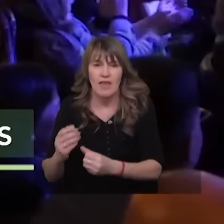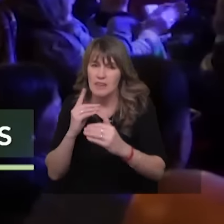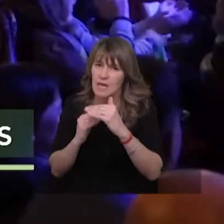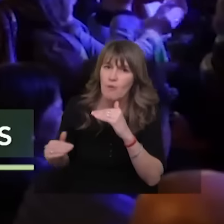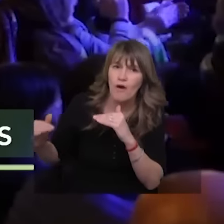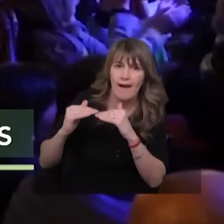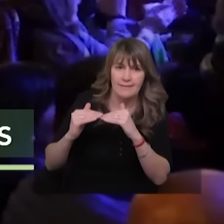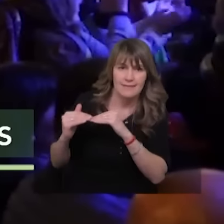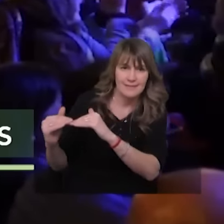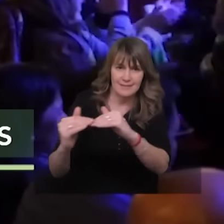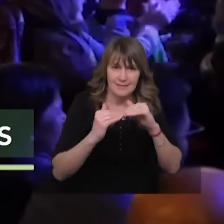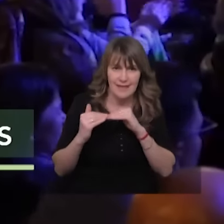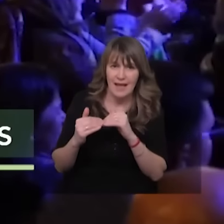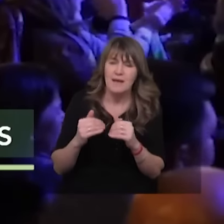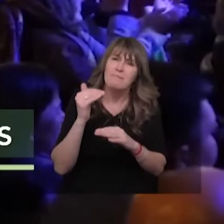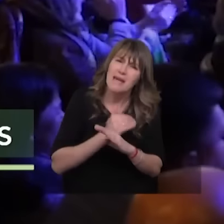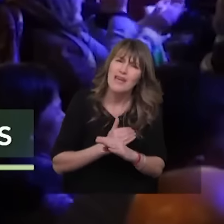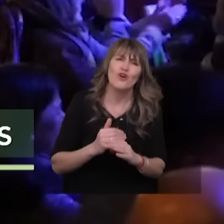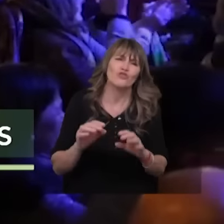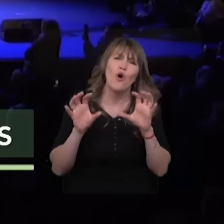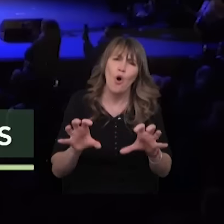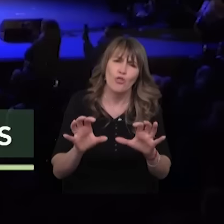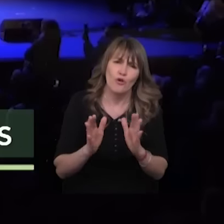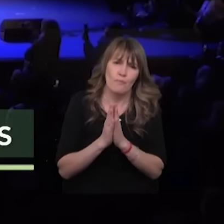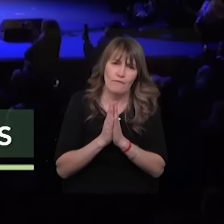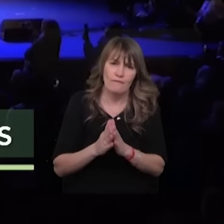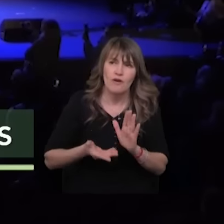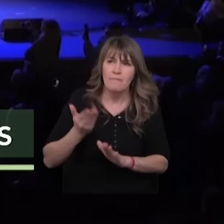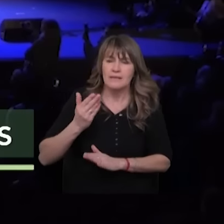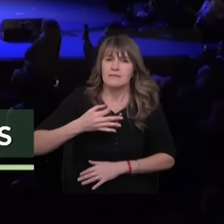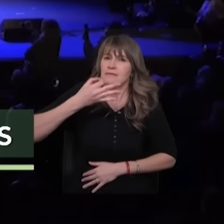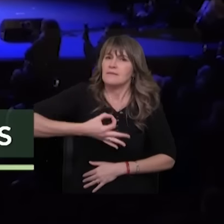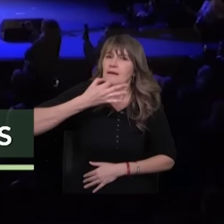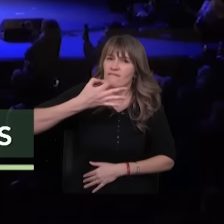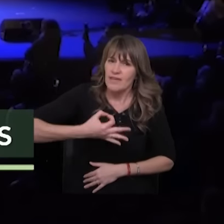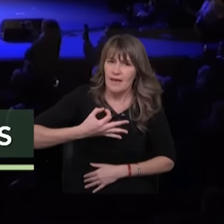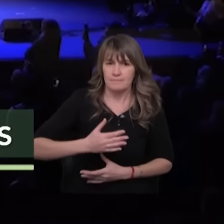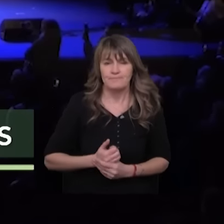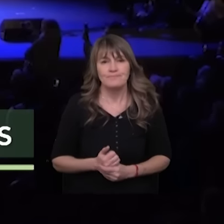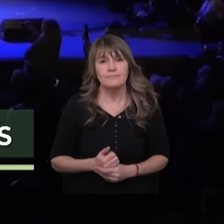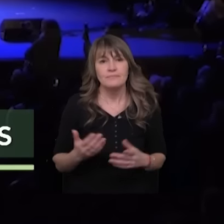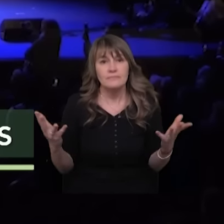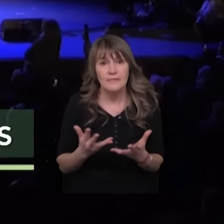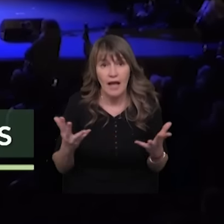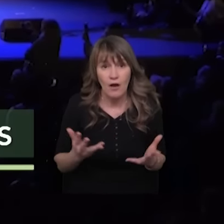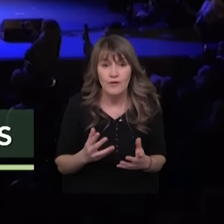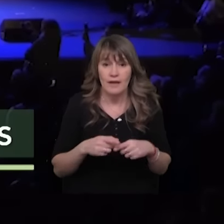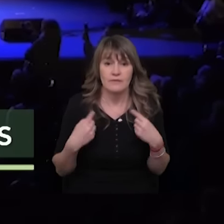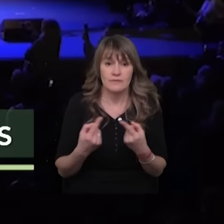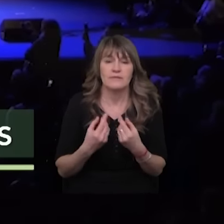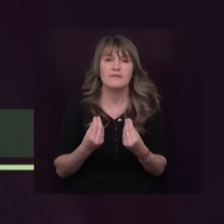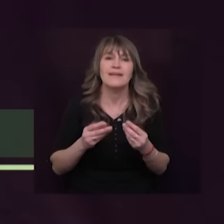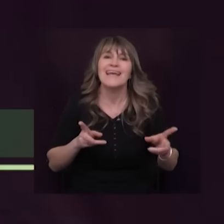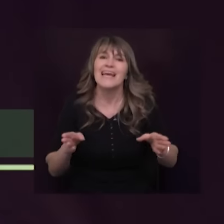Llama a que haya menos odio y más altura en la discusión y tenemos que entender que nos toca vivir una